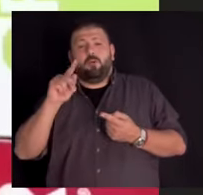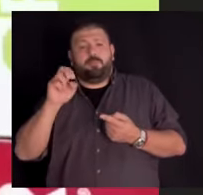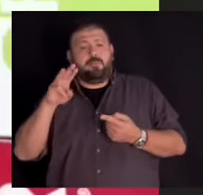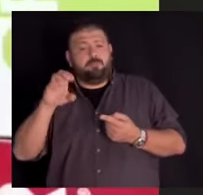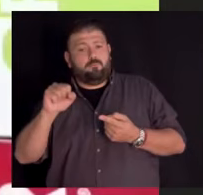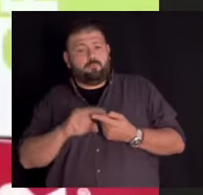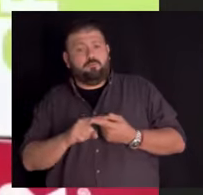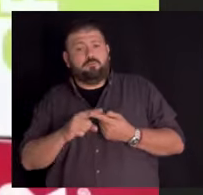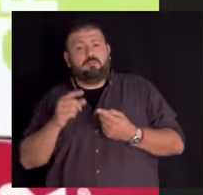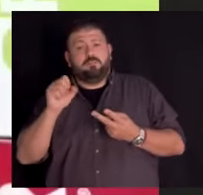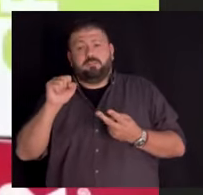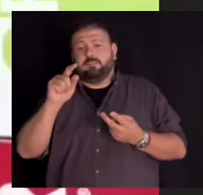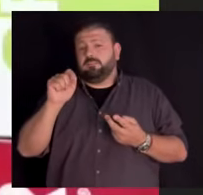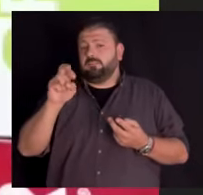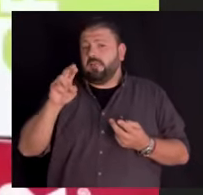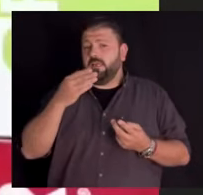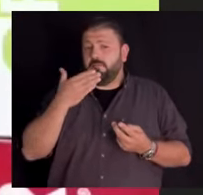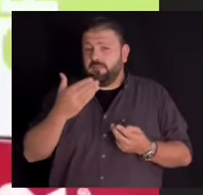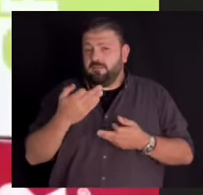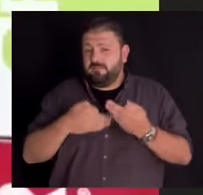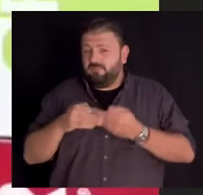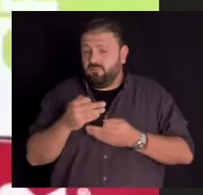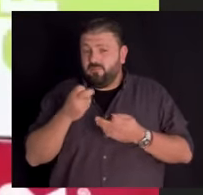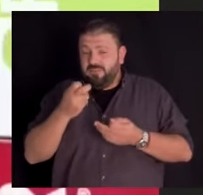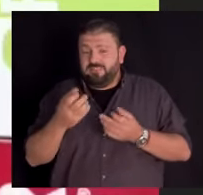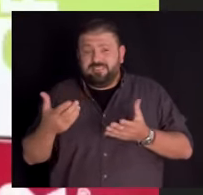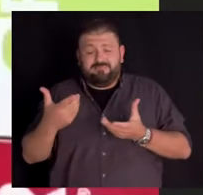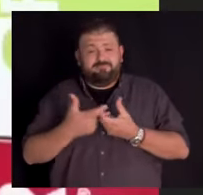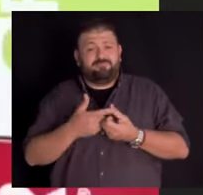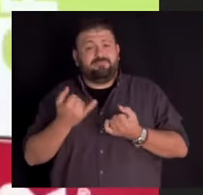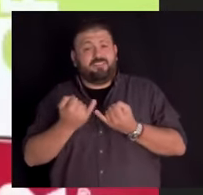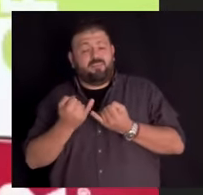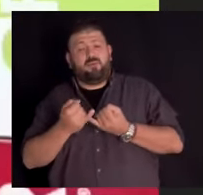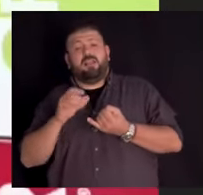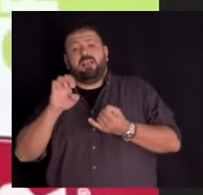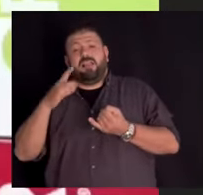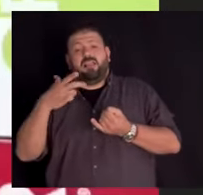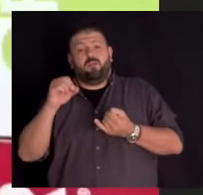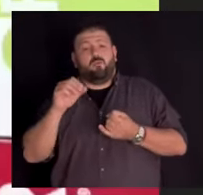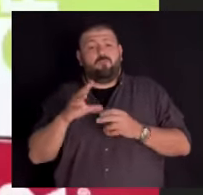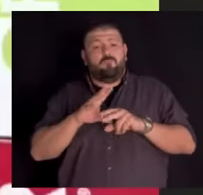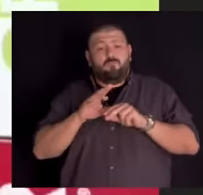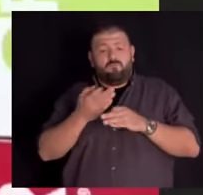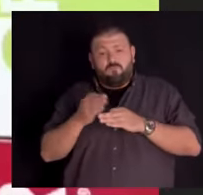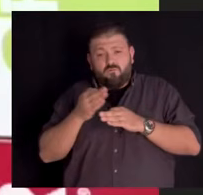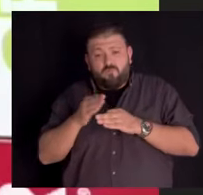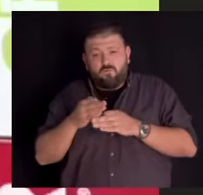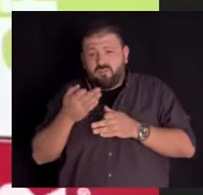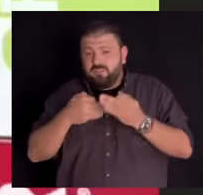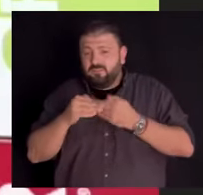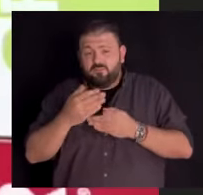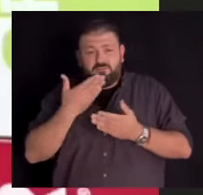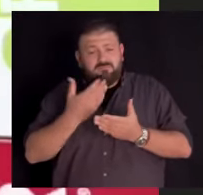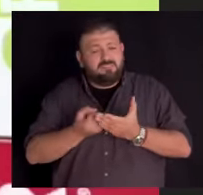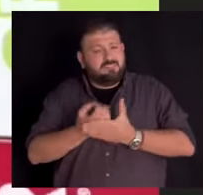Y ahí me gusta mucho agregar el Ego Frutas. El Ego Frutas para también ayudarlos a que su hígado se vaya descongestionando y cada